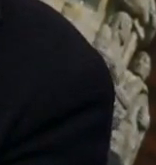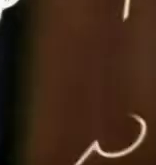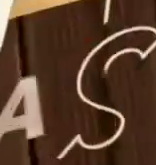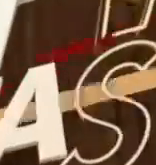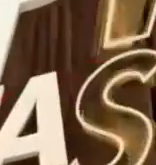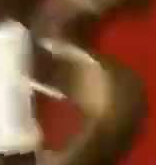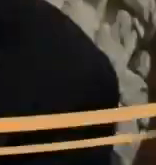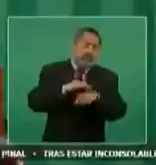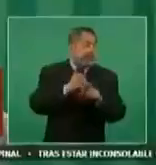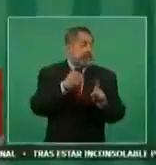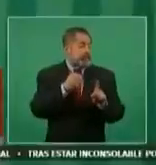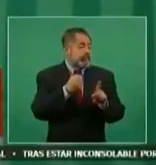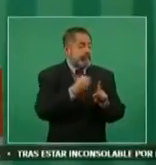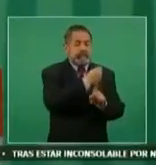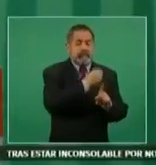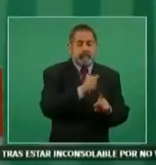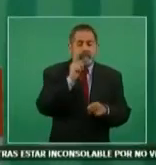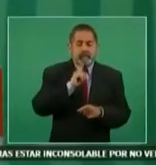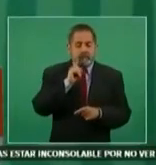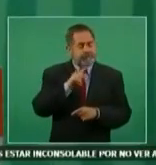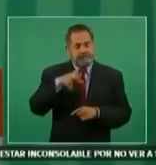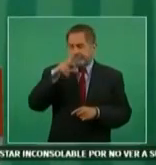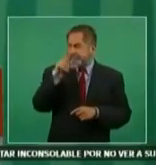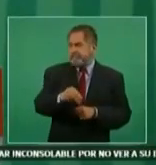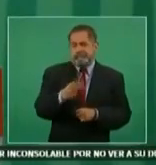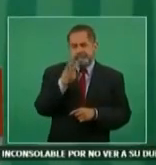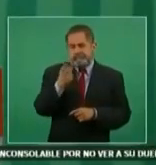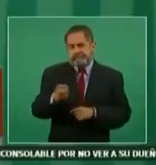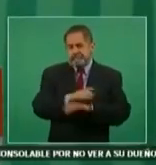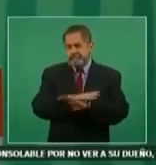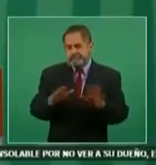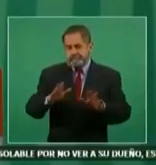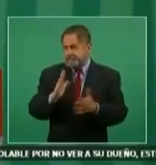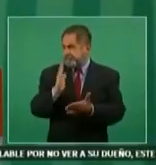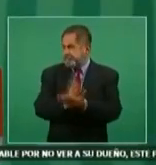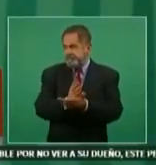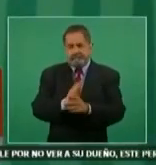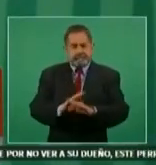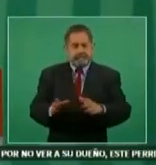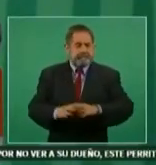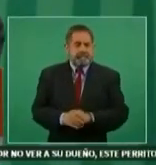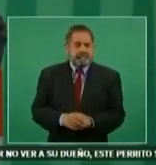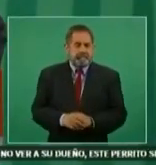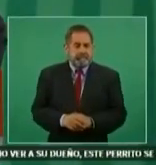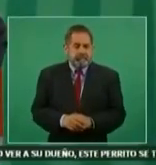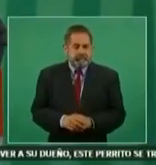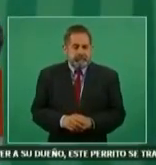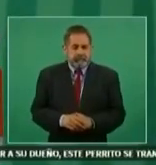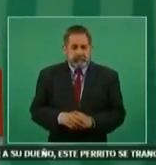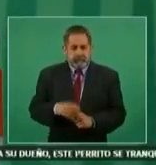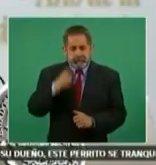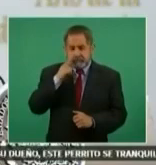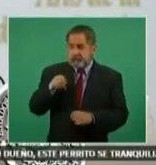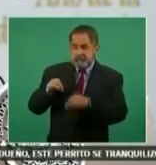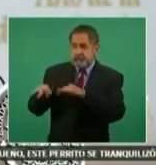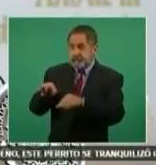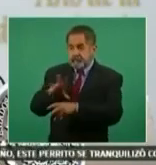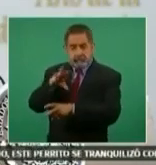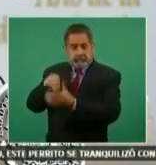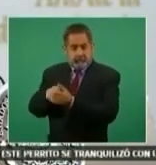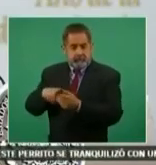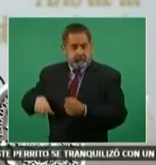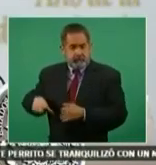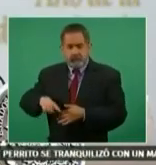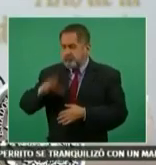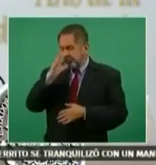normal, pues también merece cárcel, ¿no? Después de poner una madrina hacia una mujer. Pues mira, ¿qué te puedo yo decir?